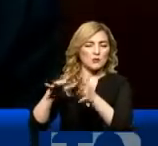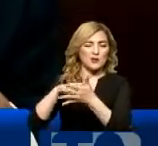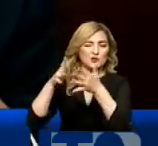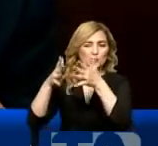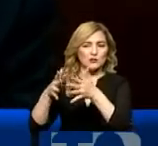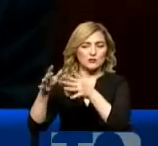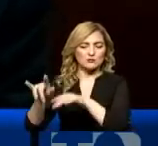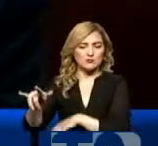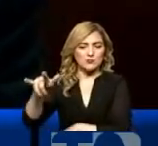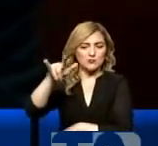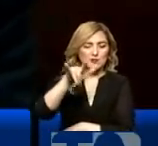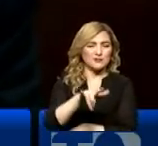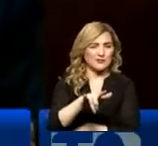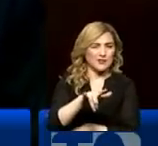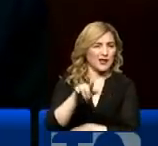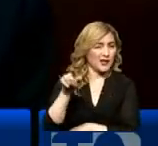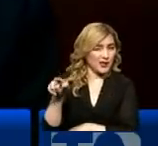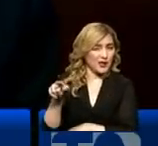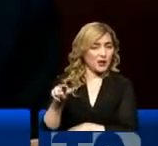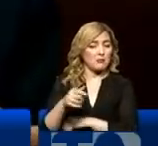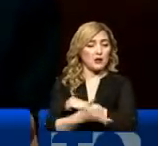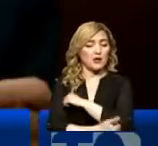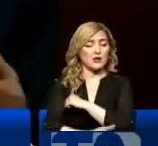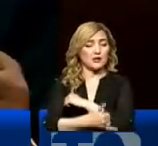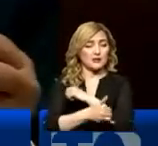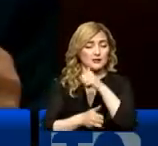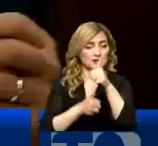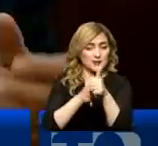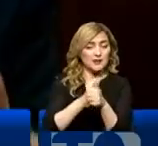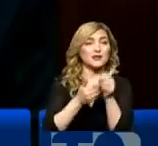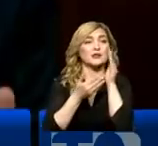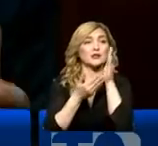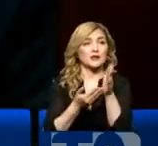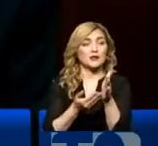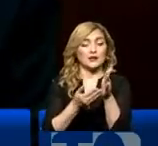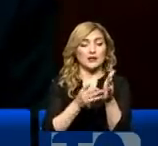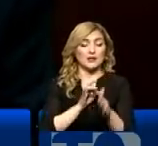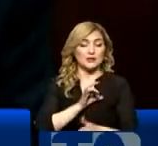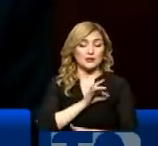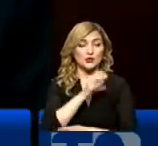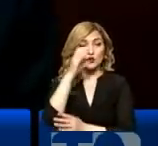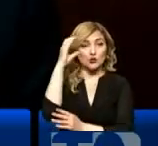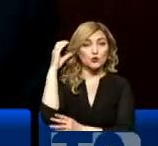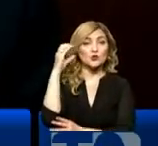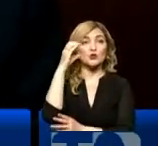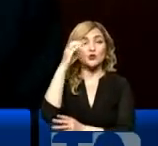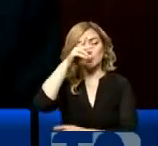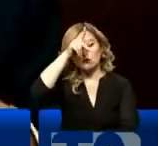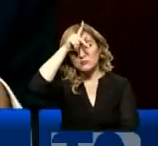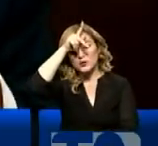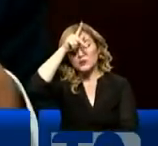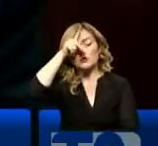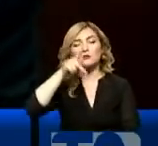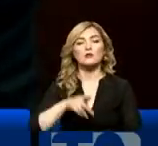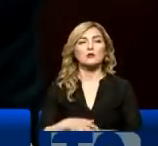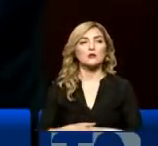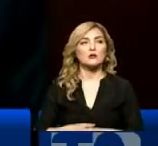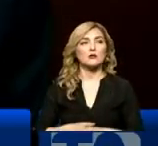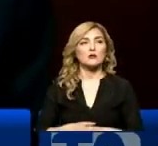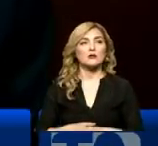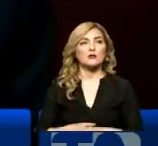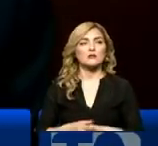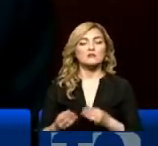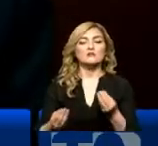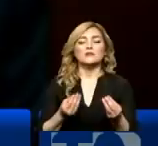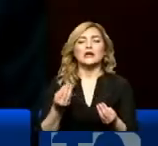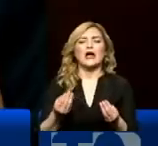solamente con ellos, sino también con países vecinos. Hemos conversado por Chile, Colombia, Perú, para ver ellos qué están pensando